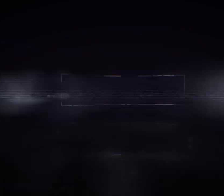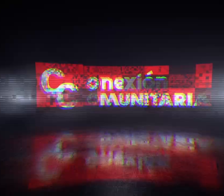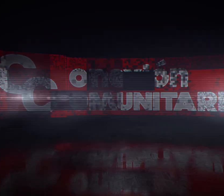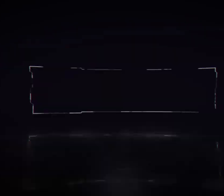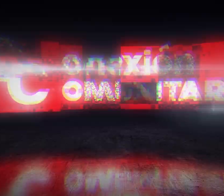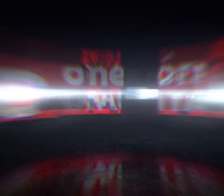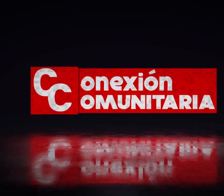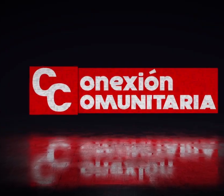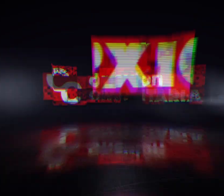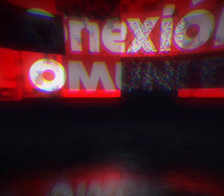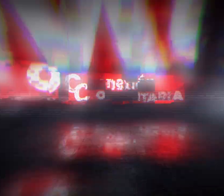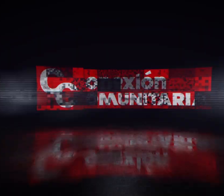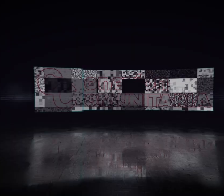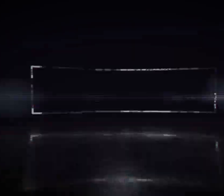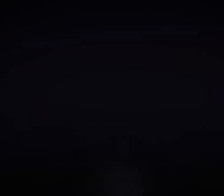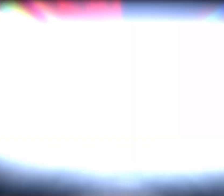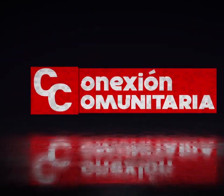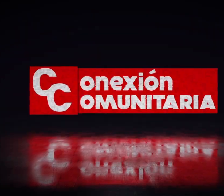Ecuador.